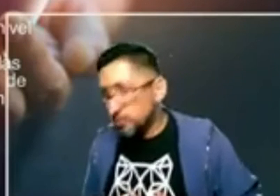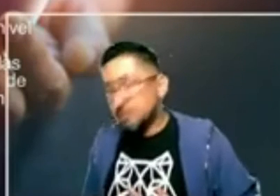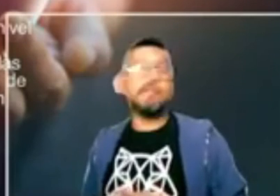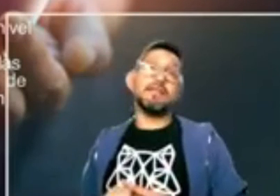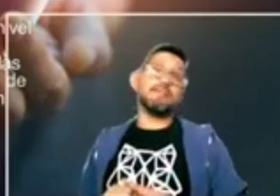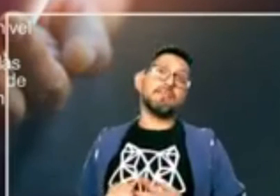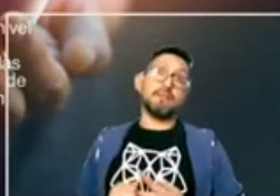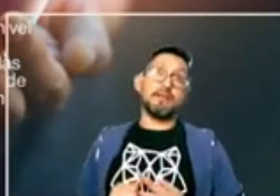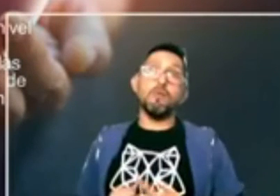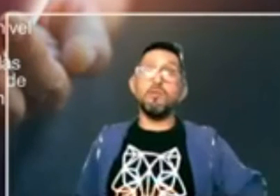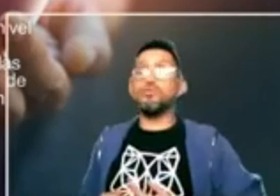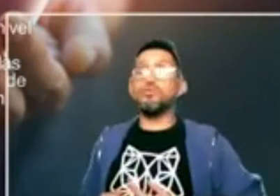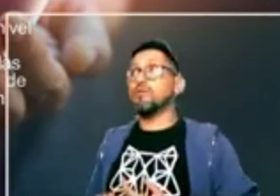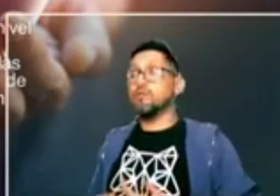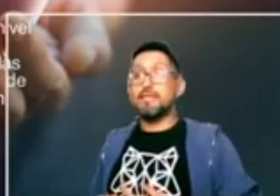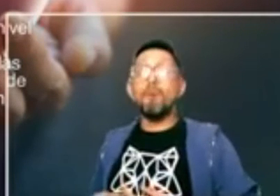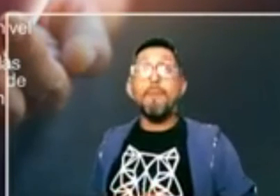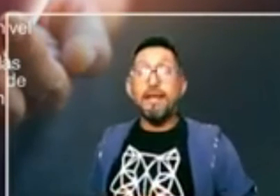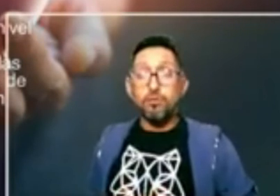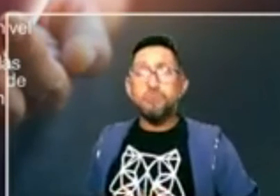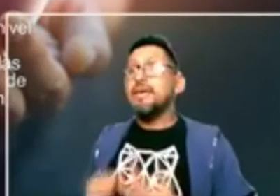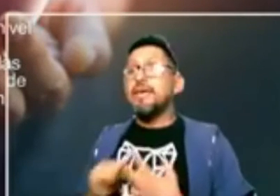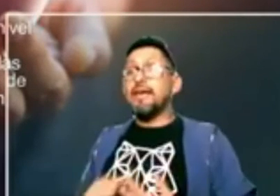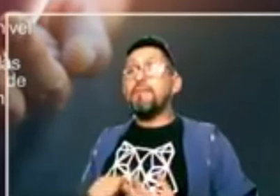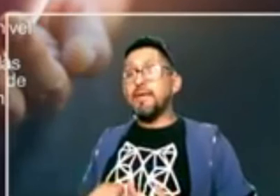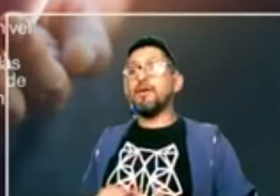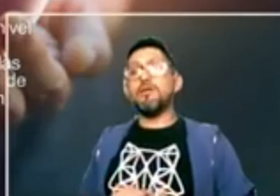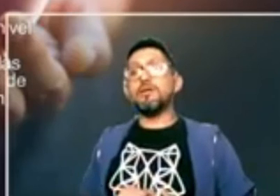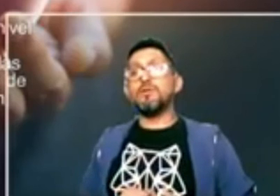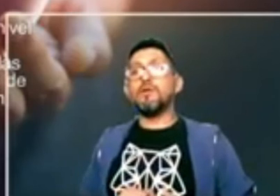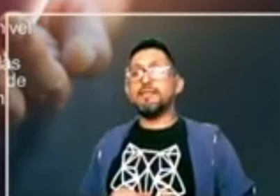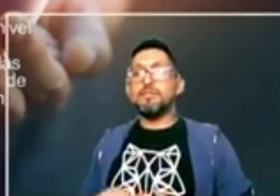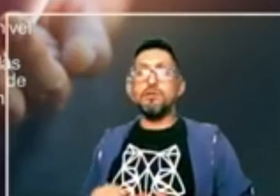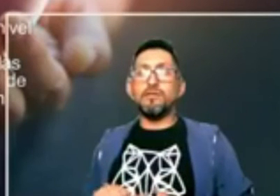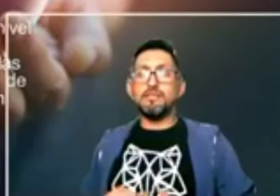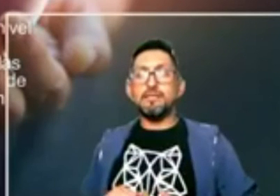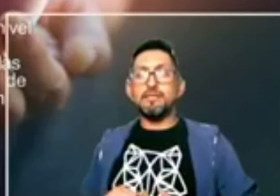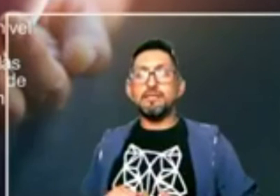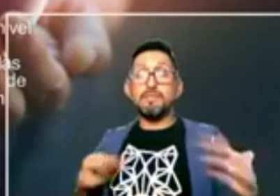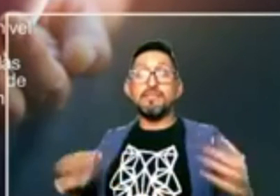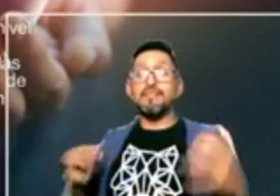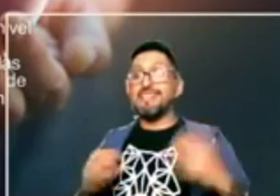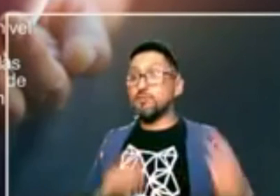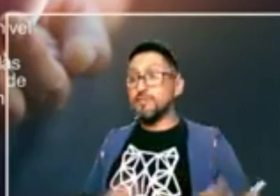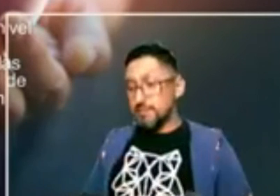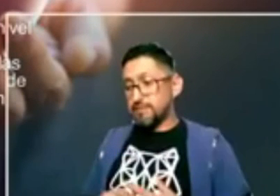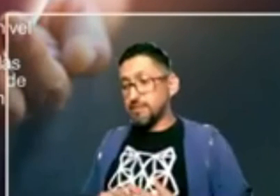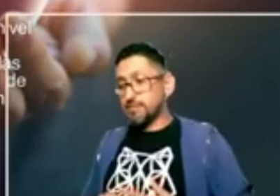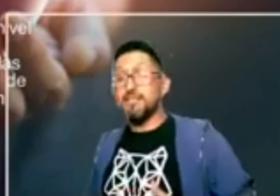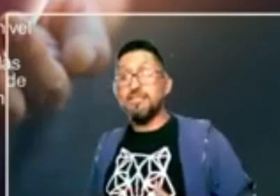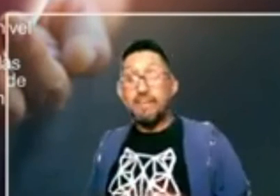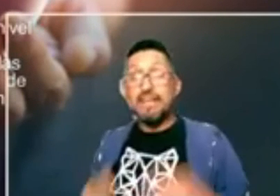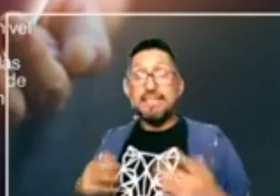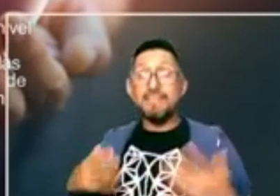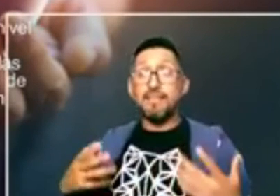muy interesante que les recomiendo mucho que conozcan es Agua para Todos. En México es una organización de distintos representantes de la sociedad civil y